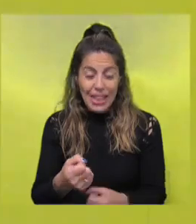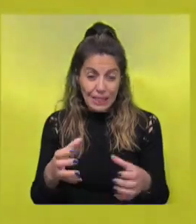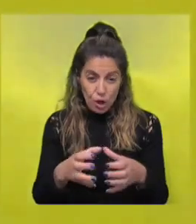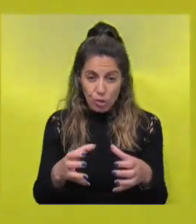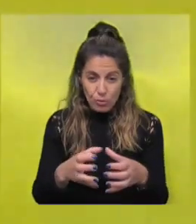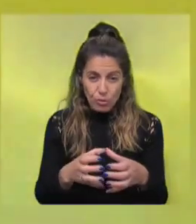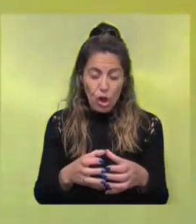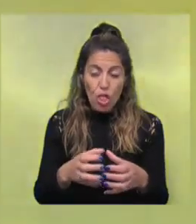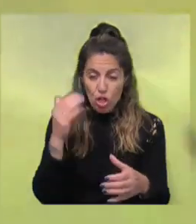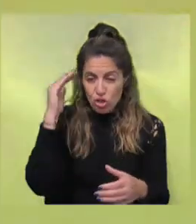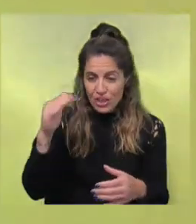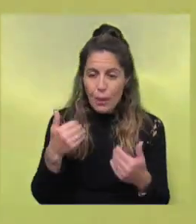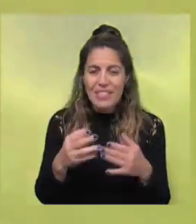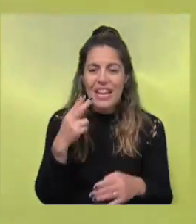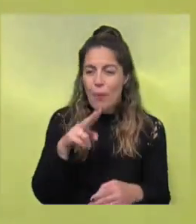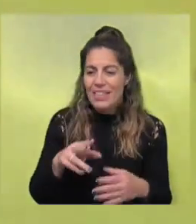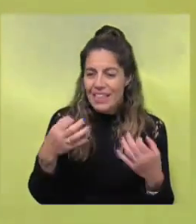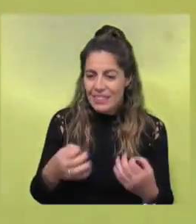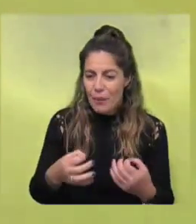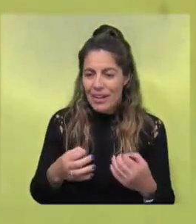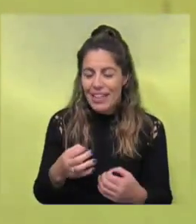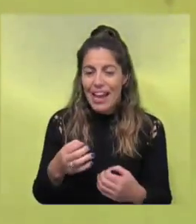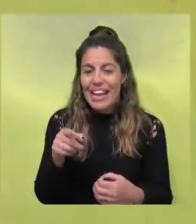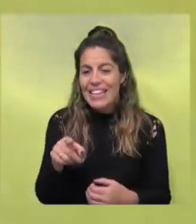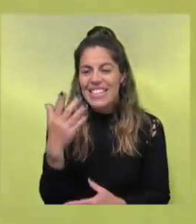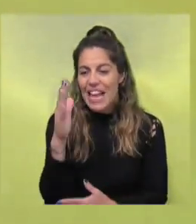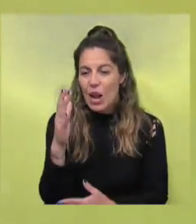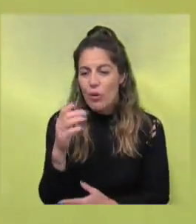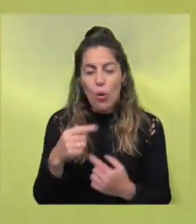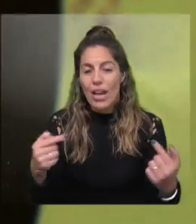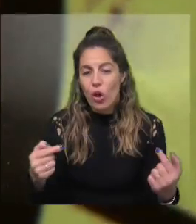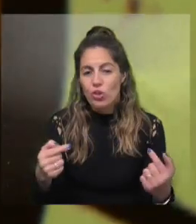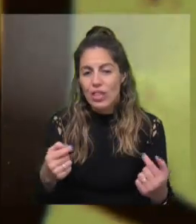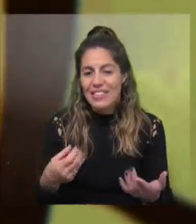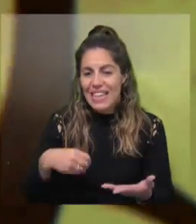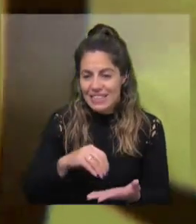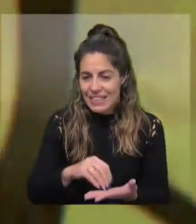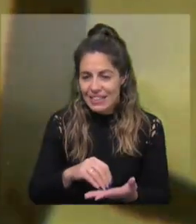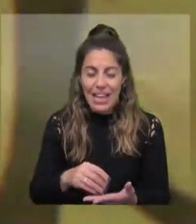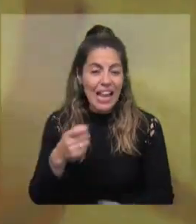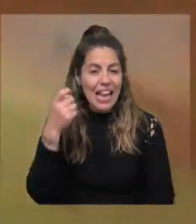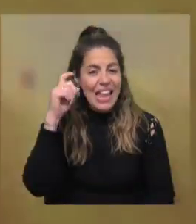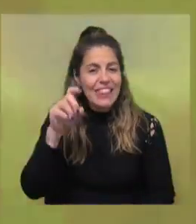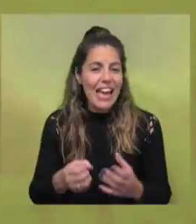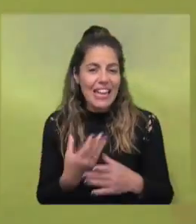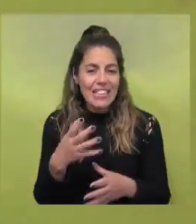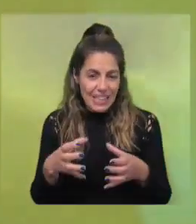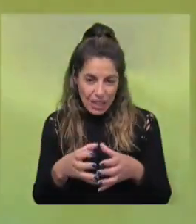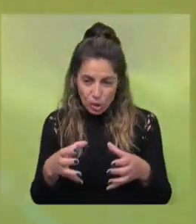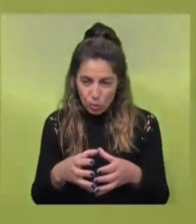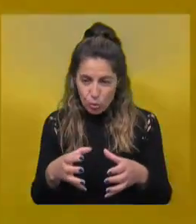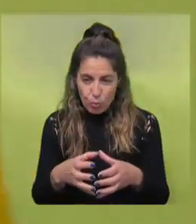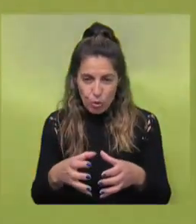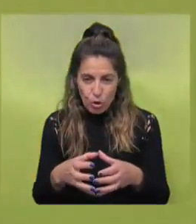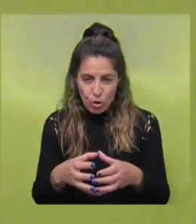docente, de empezar a ver si realmente en el arrayán había algunas propiedades extras. Sí, la idea nace en realidad del grupo GASMA, que es